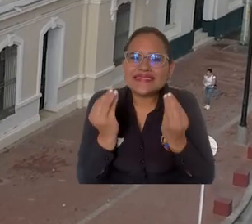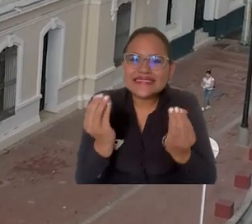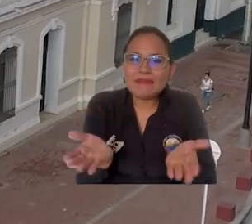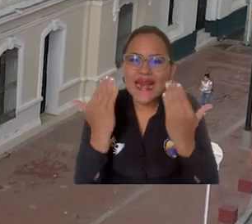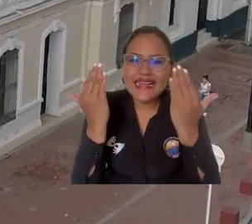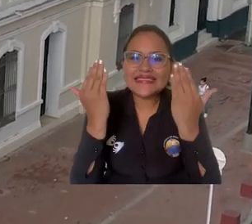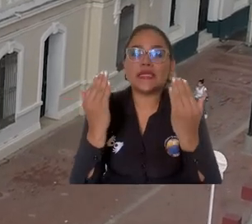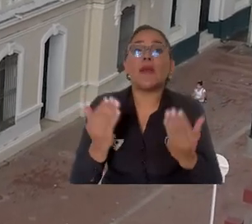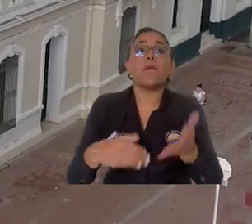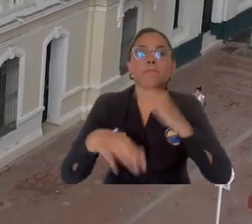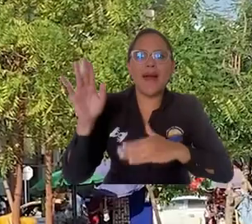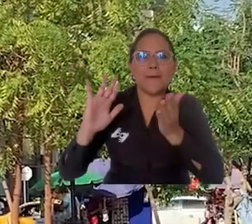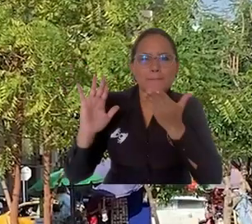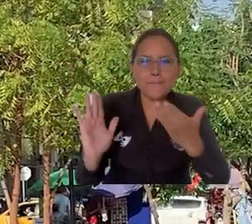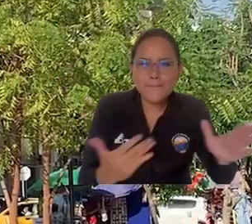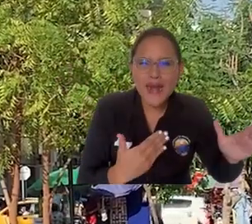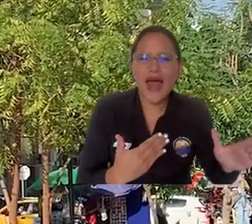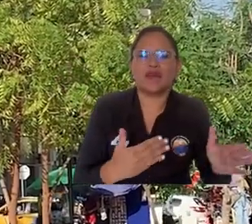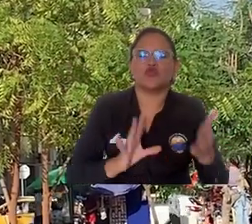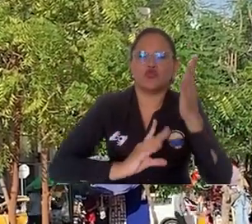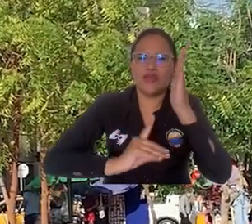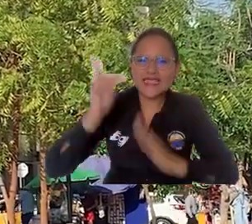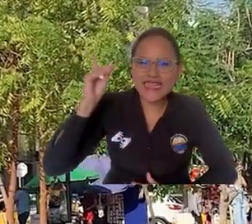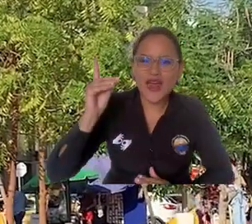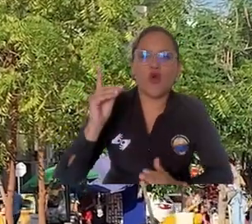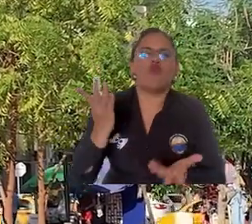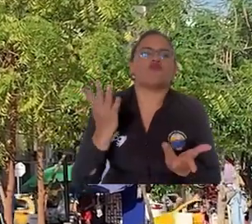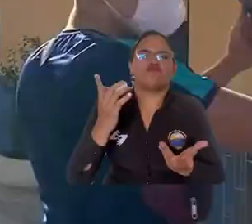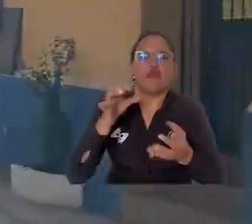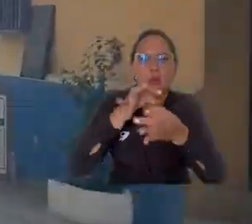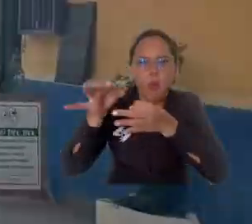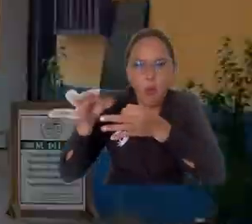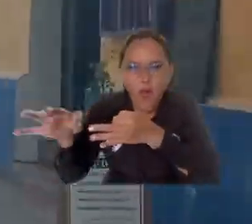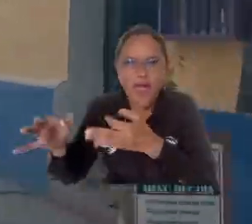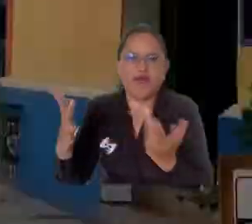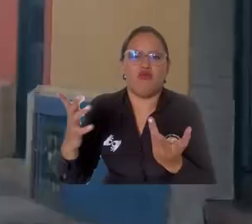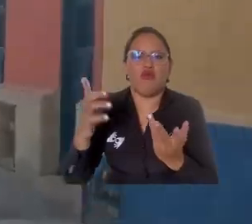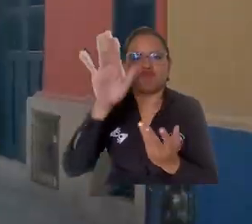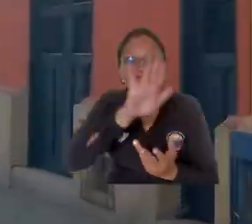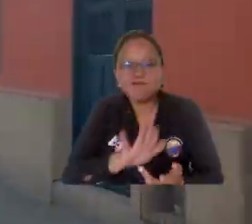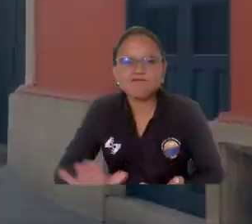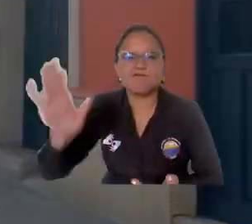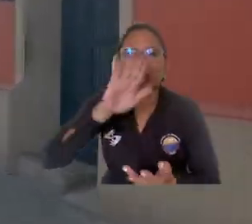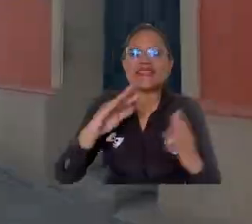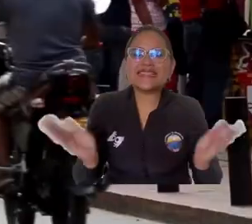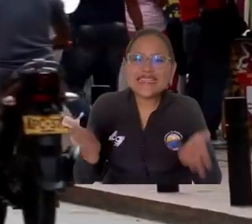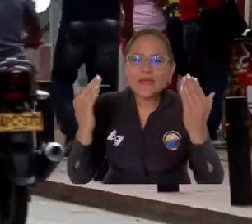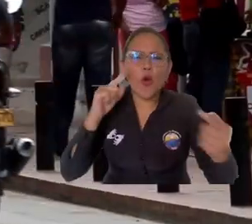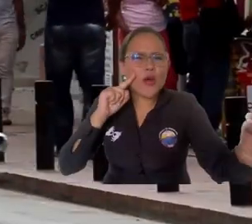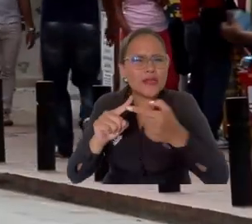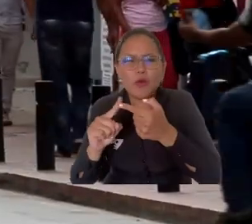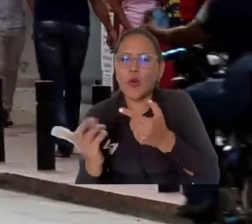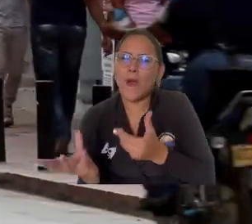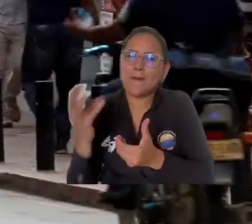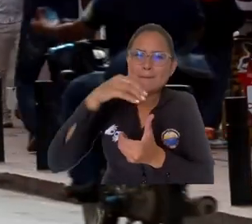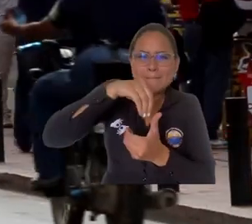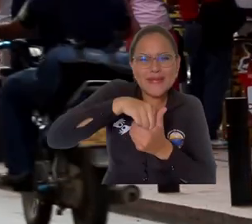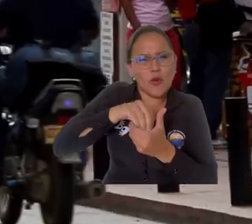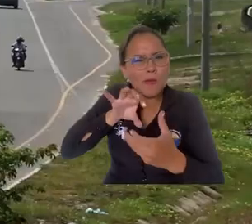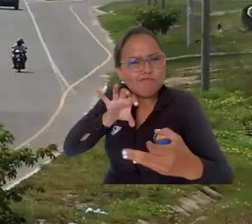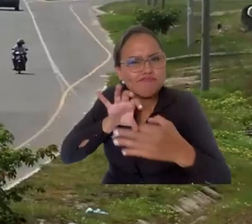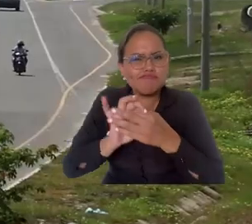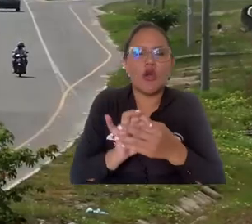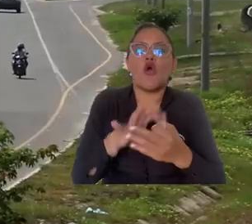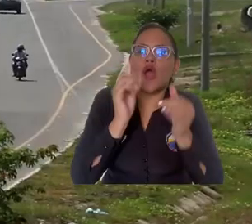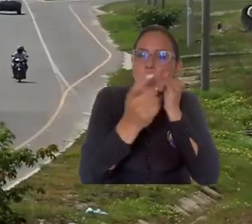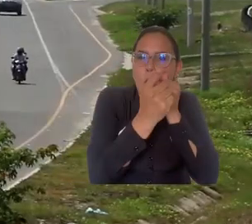los nuevos planes municipales y departamentales de desarrollo integremos la economía popular y la economía solidaria y su